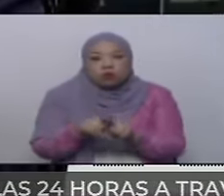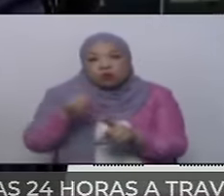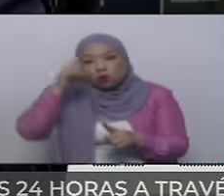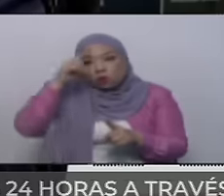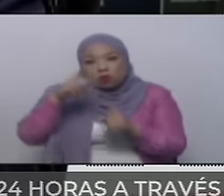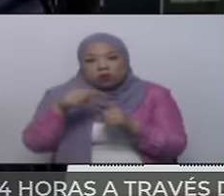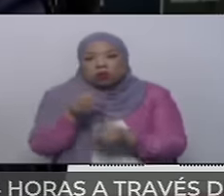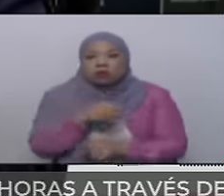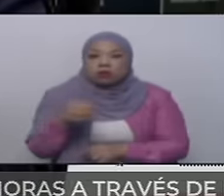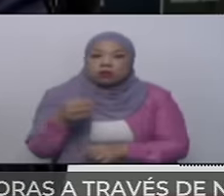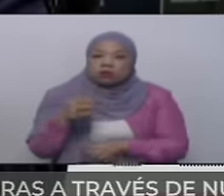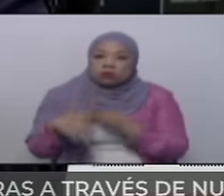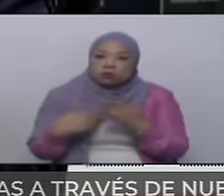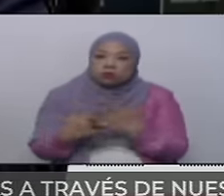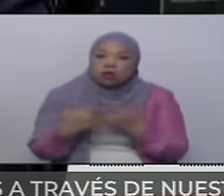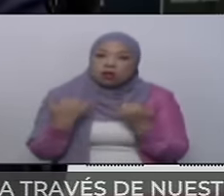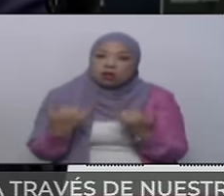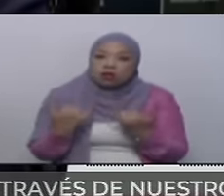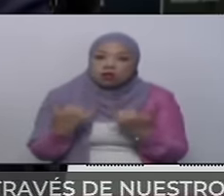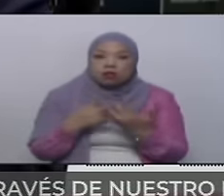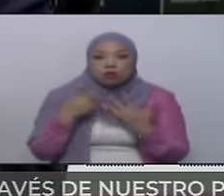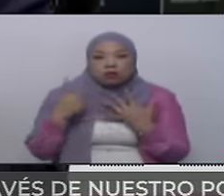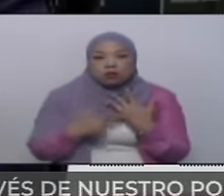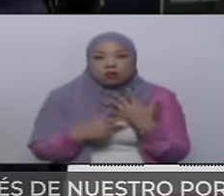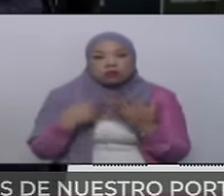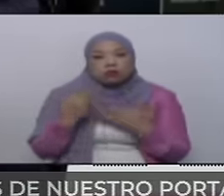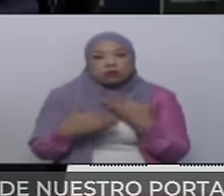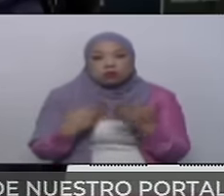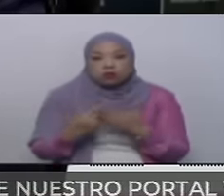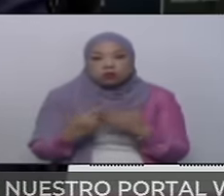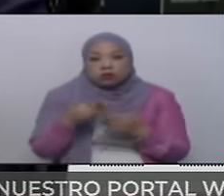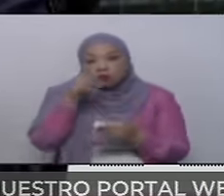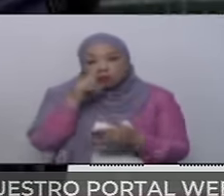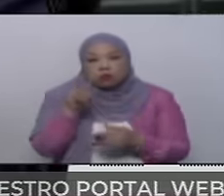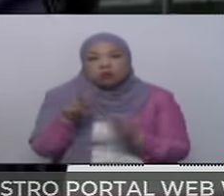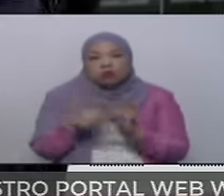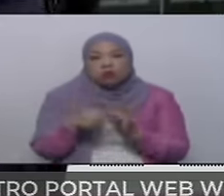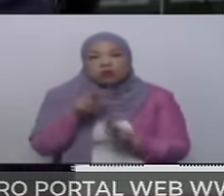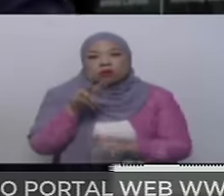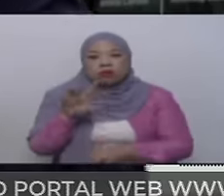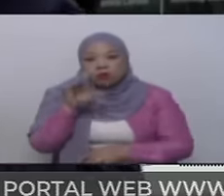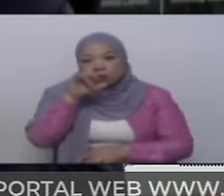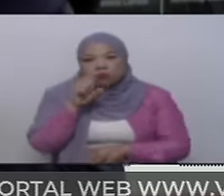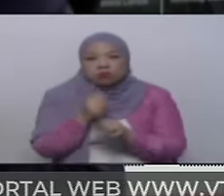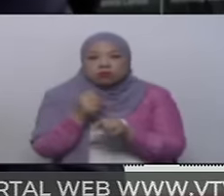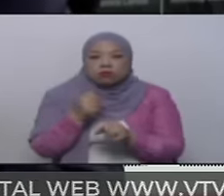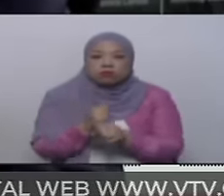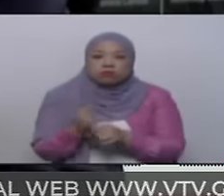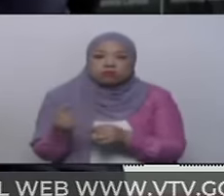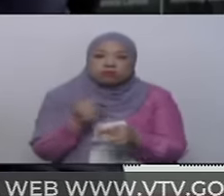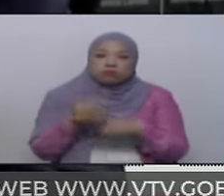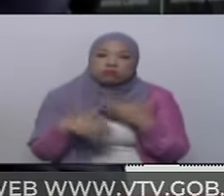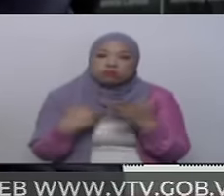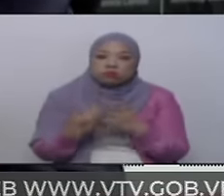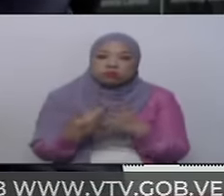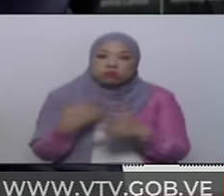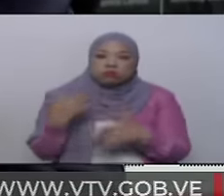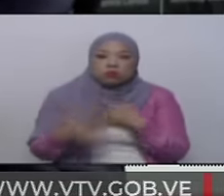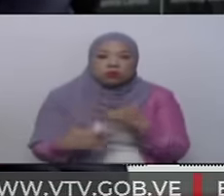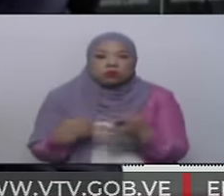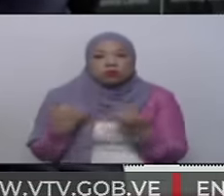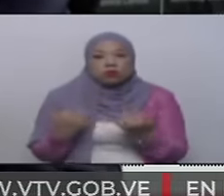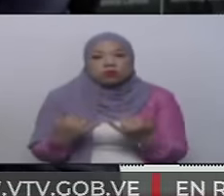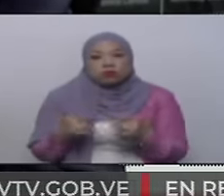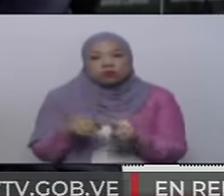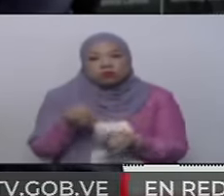correcto y que puedes ahora plantearte niveles superiores para el año 2025, porque todo lo que se recauda tiene que ser,